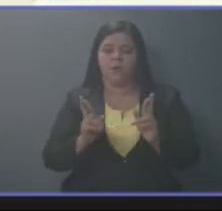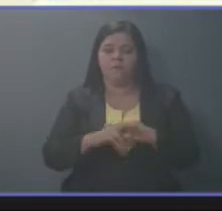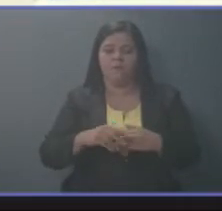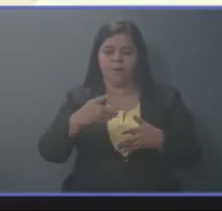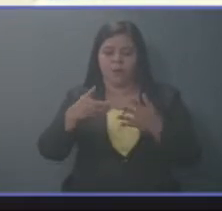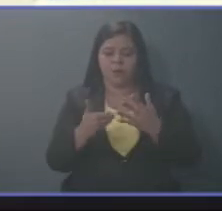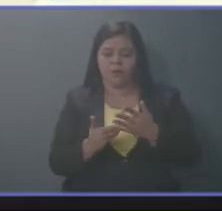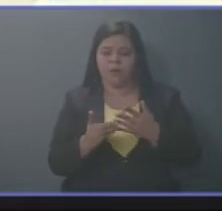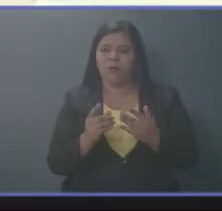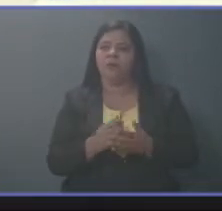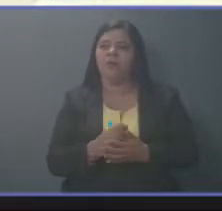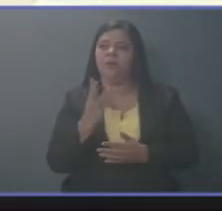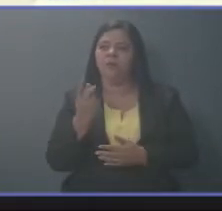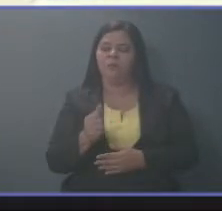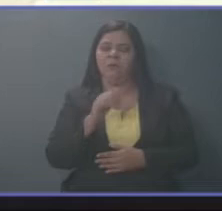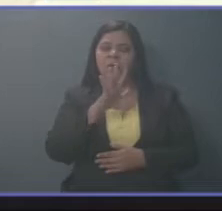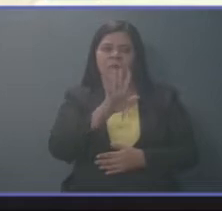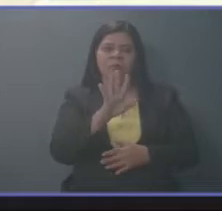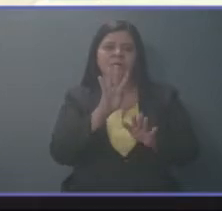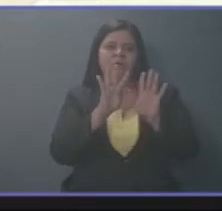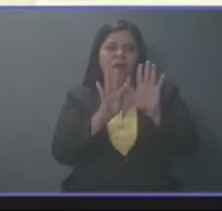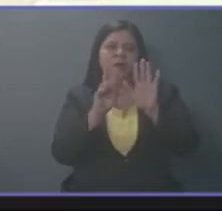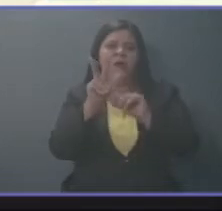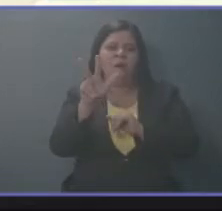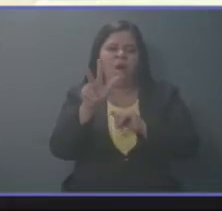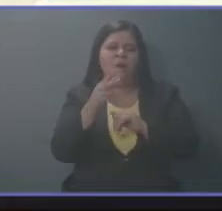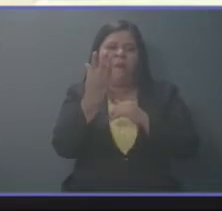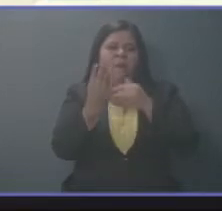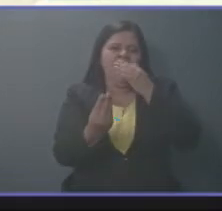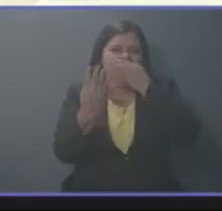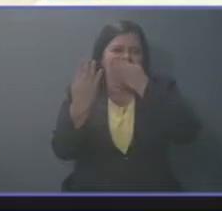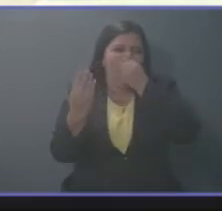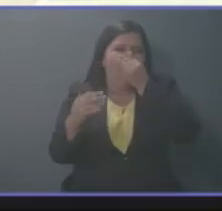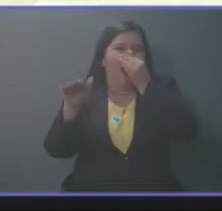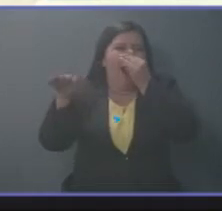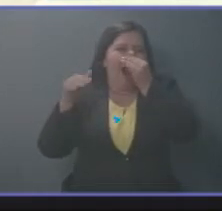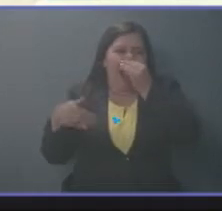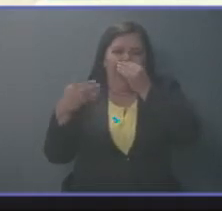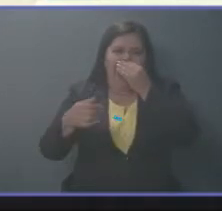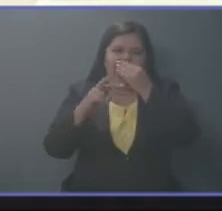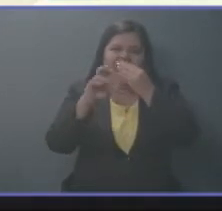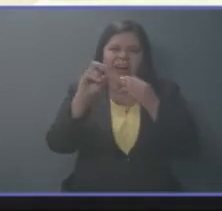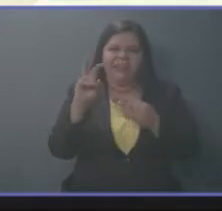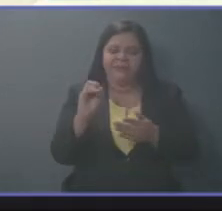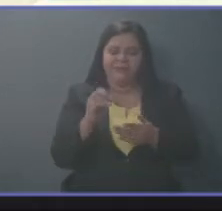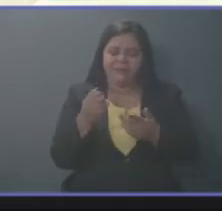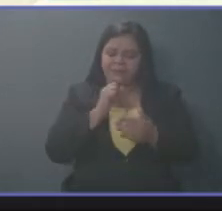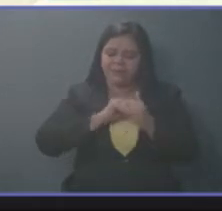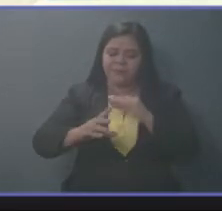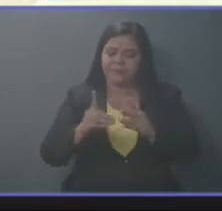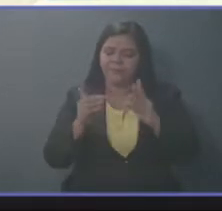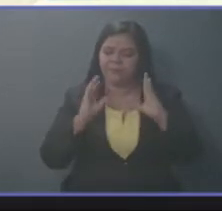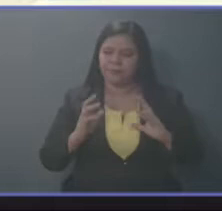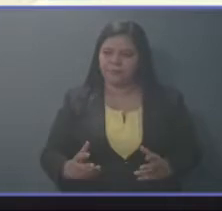decreto legislativo número 593 de fecha 14 de marzo de 2020,